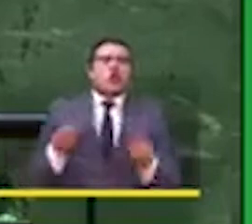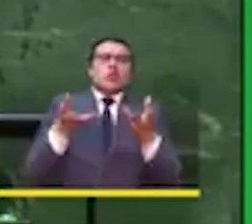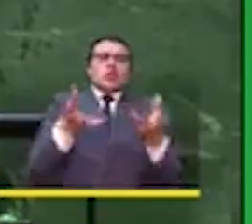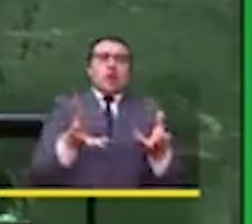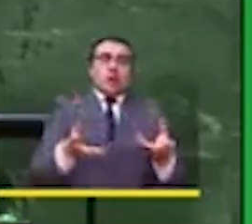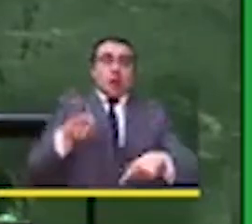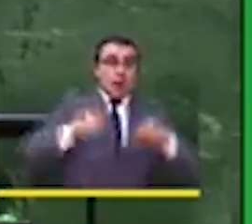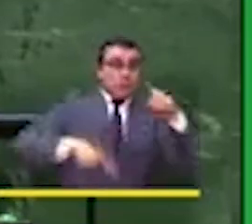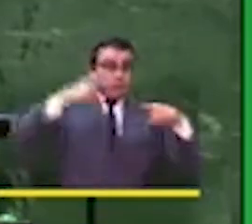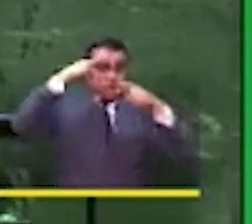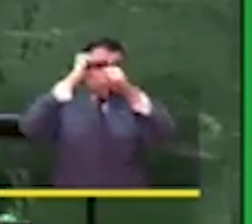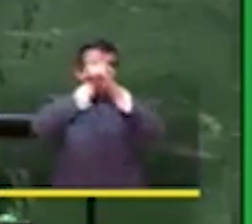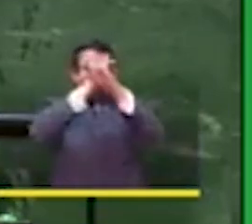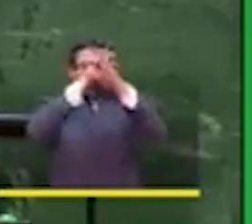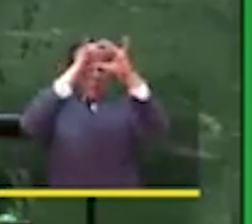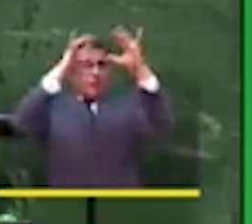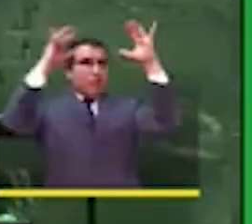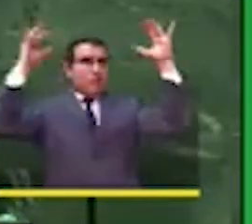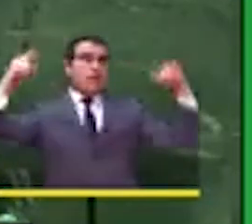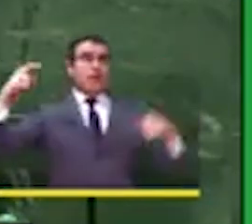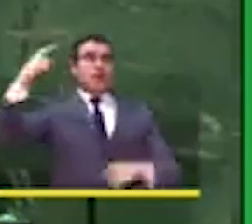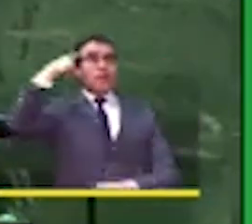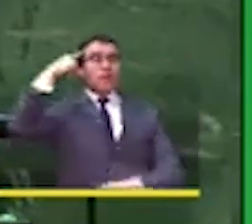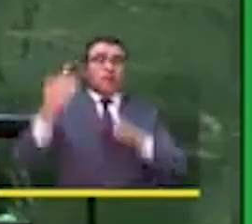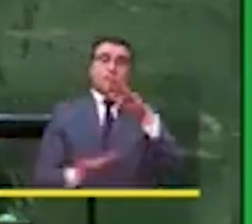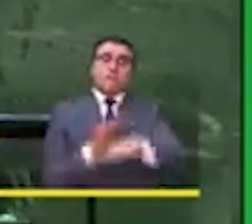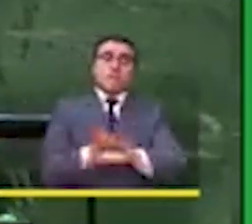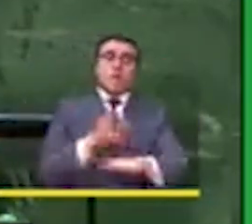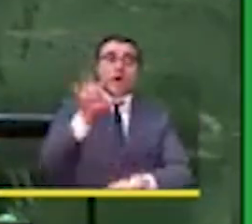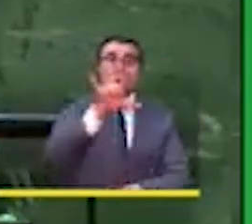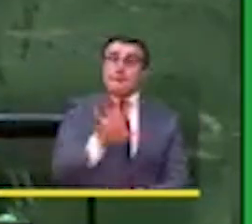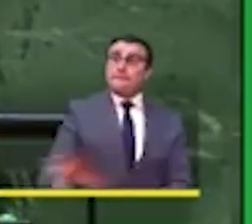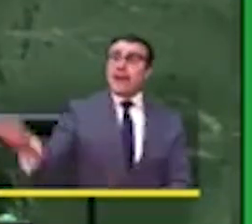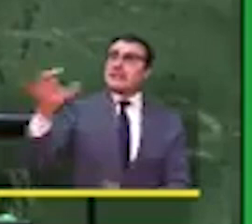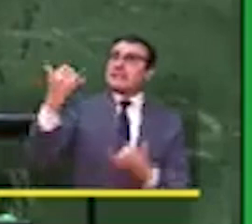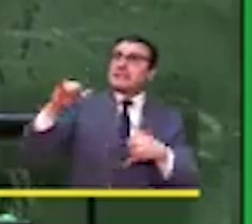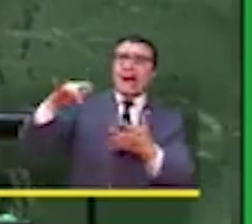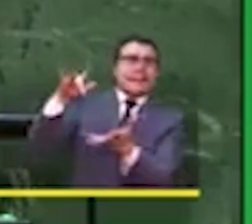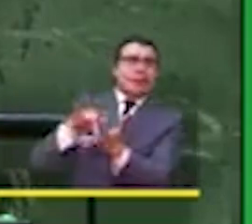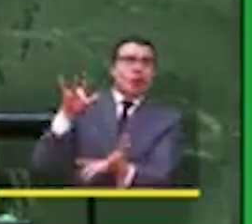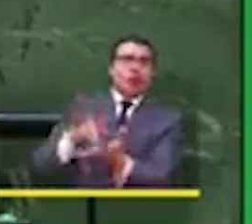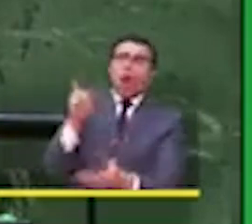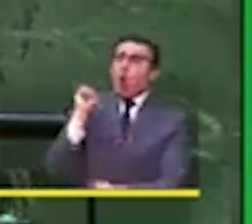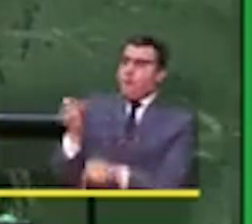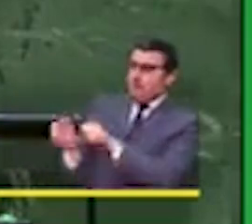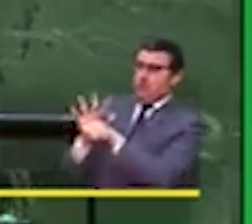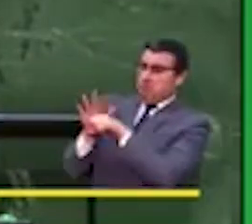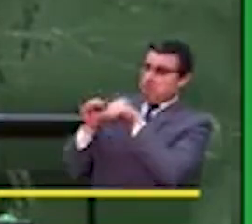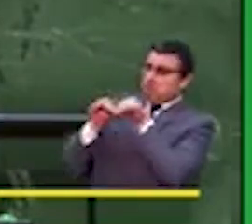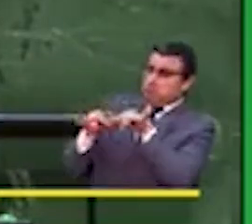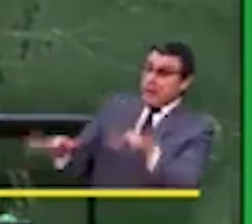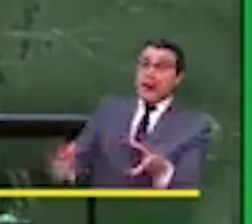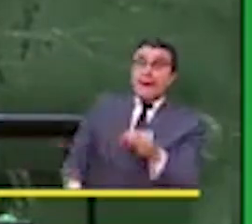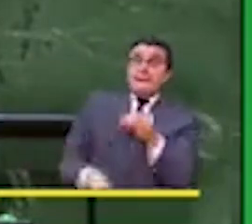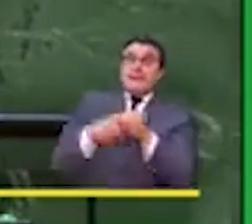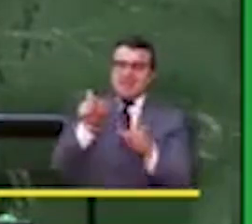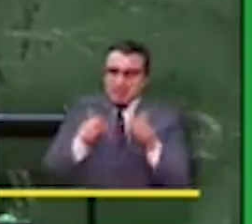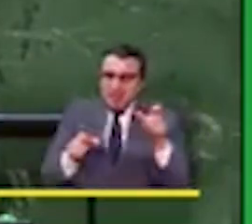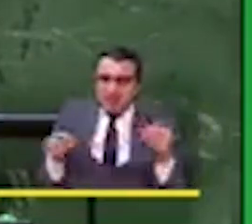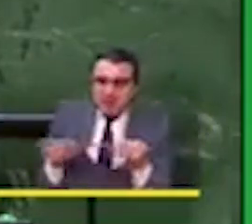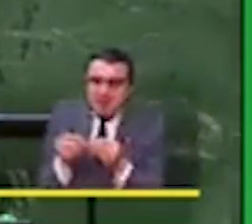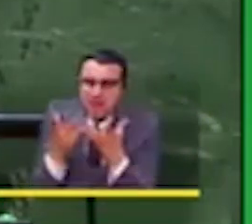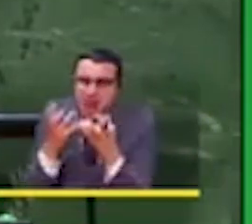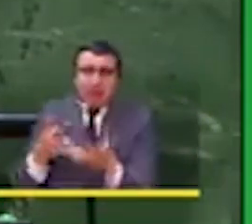Ilusos proponen que los países de la Tierra que ya están sobreendeudados por la enfermedad y la codicia